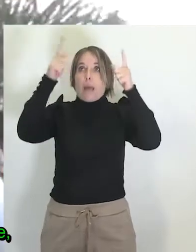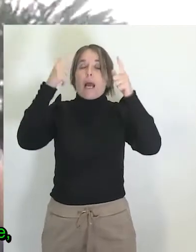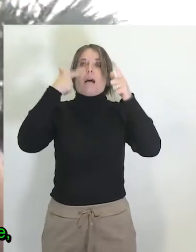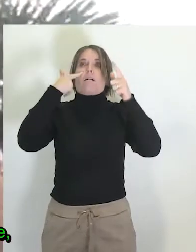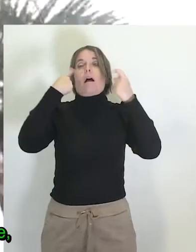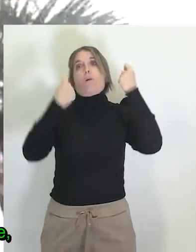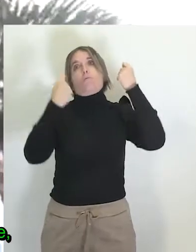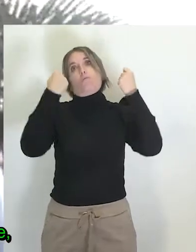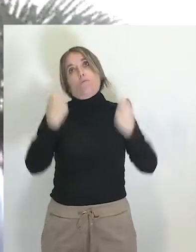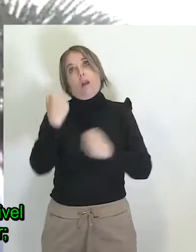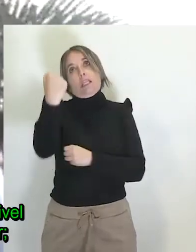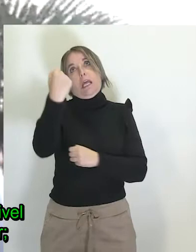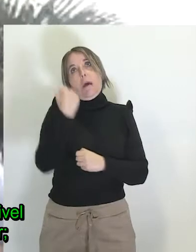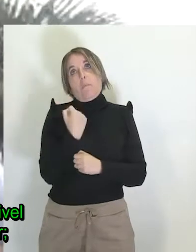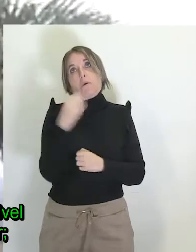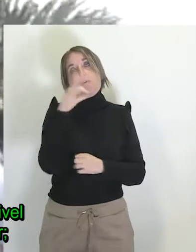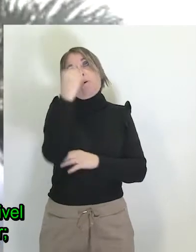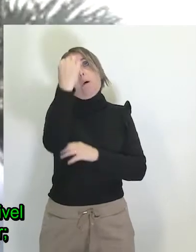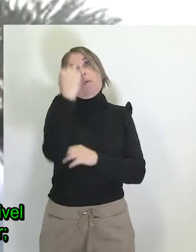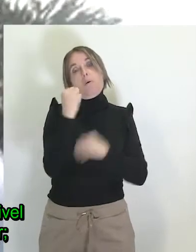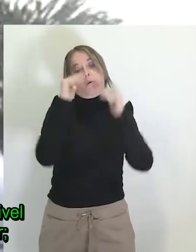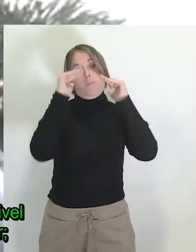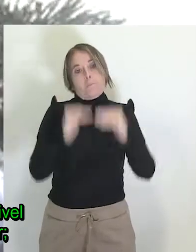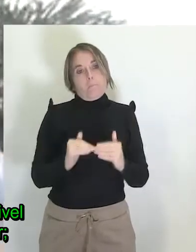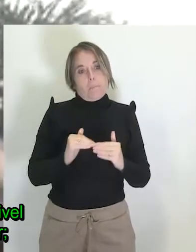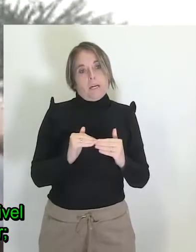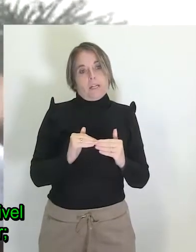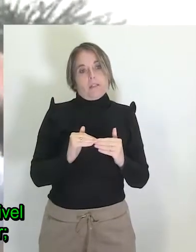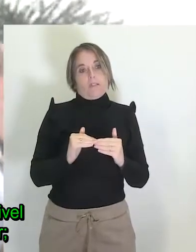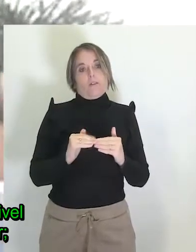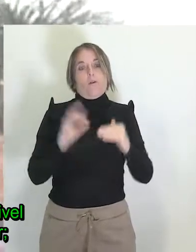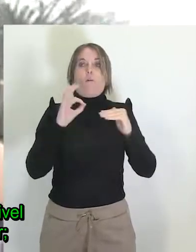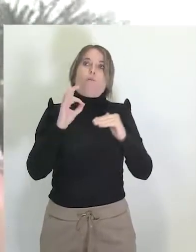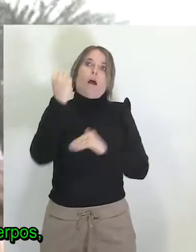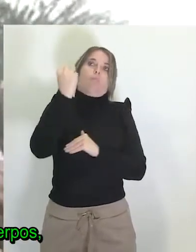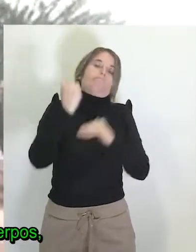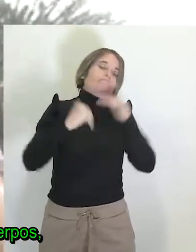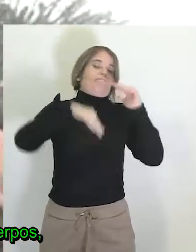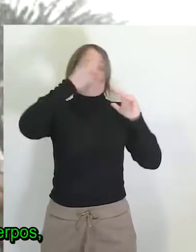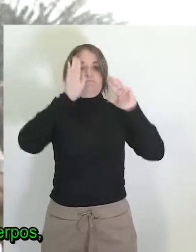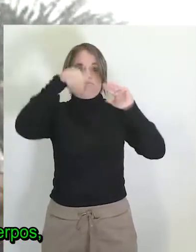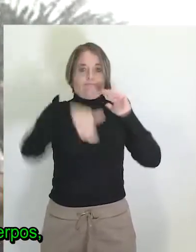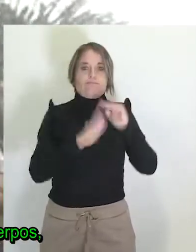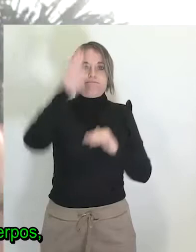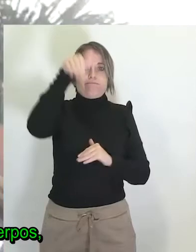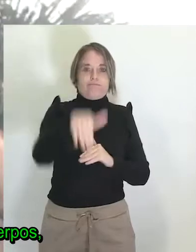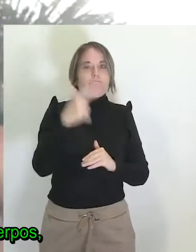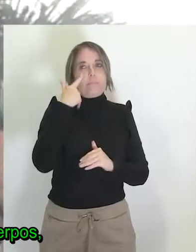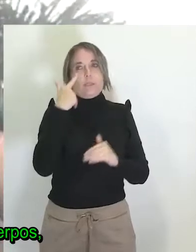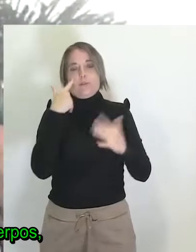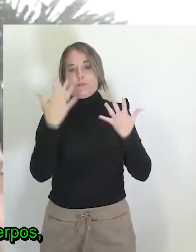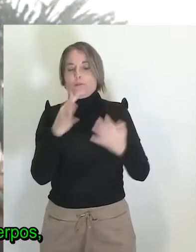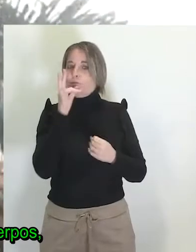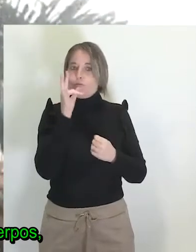algunos momentos fuertes, en otros momentos baja de nivel y otras veces vuelve a subir, pero